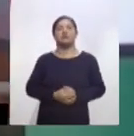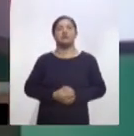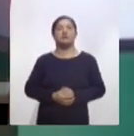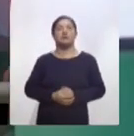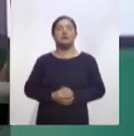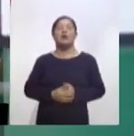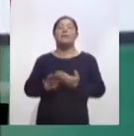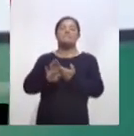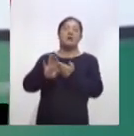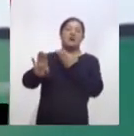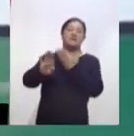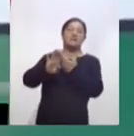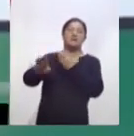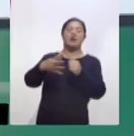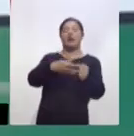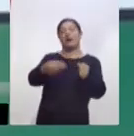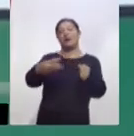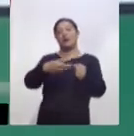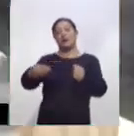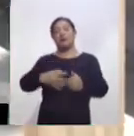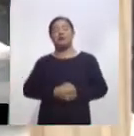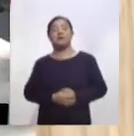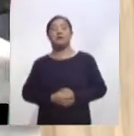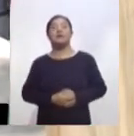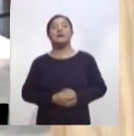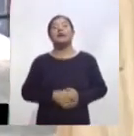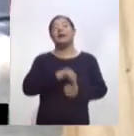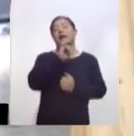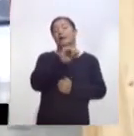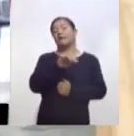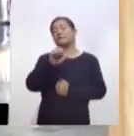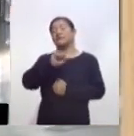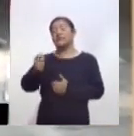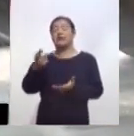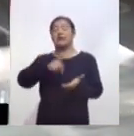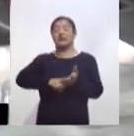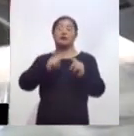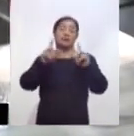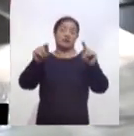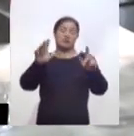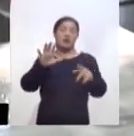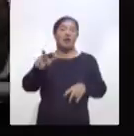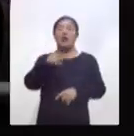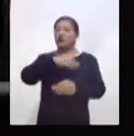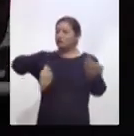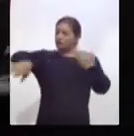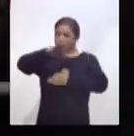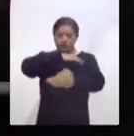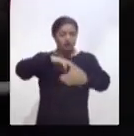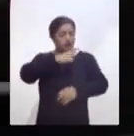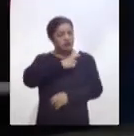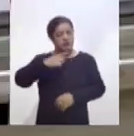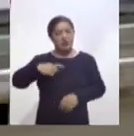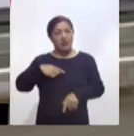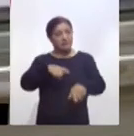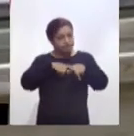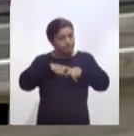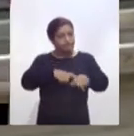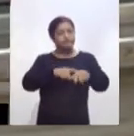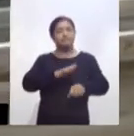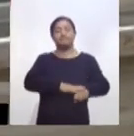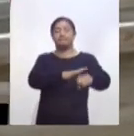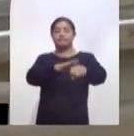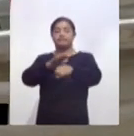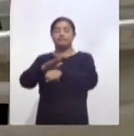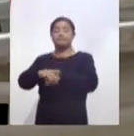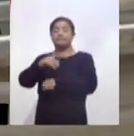La delegación del Instituto Mexicano del Seguro Social en Tlaxcala intensificó las medidas de higiene entre los derechohabientes a fin de prevenir contagios por el